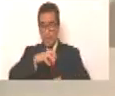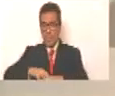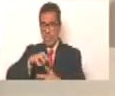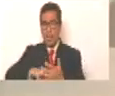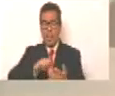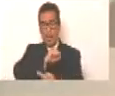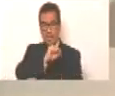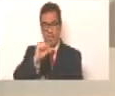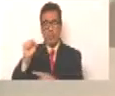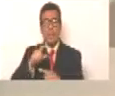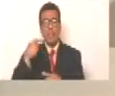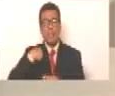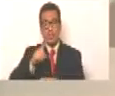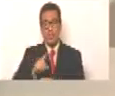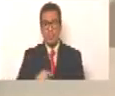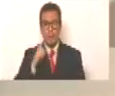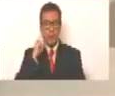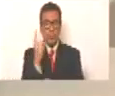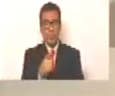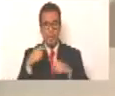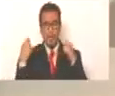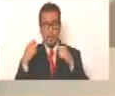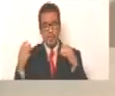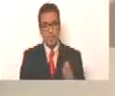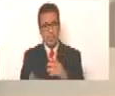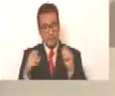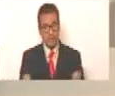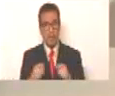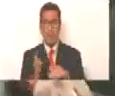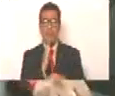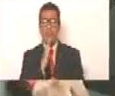tendrá la obligación de promover la creación de bancos